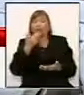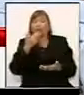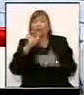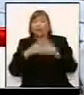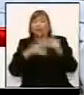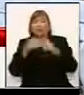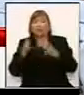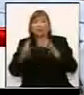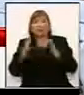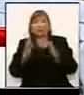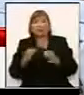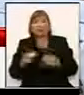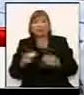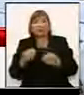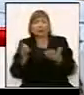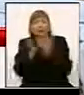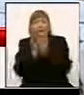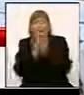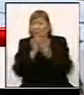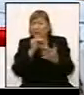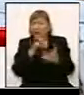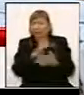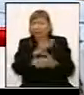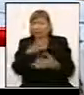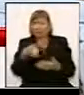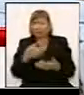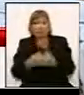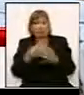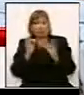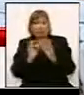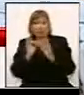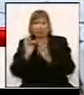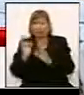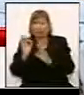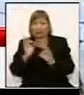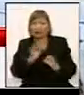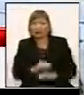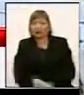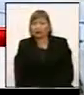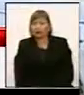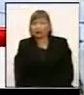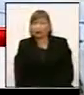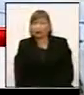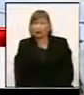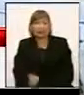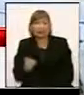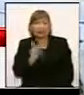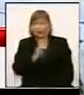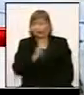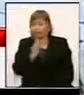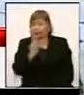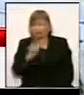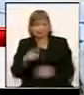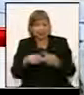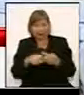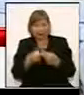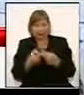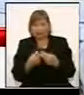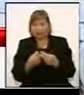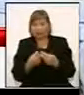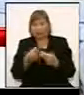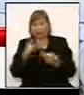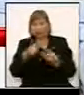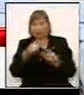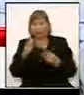una academia. Después todo está definido. No hay que recién vamos a llevar el